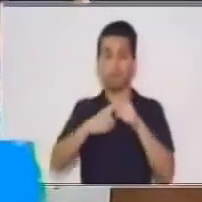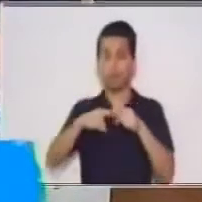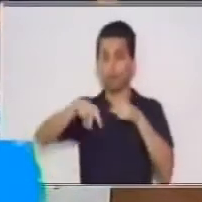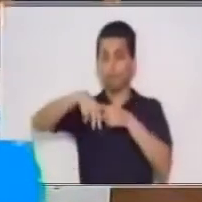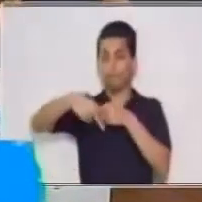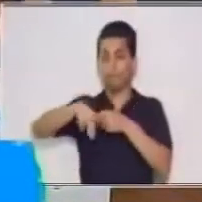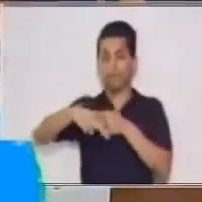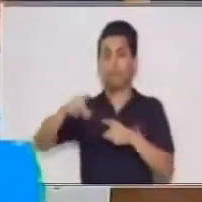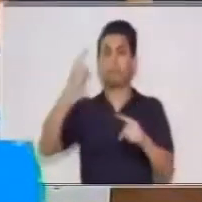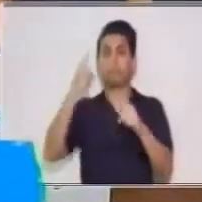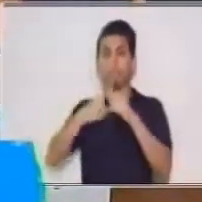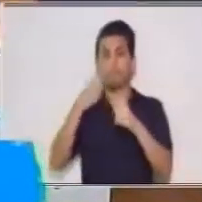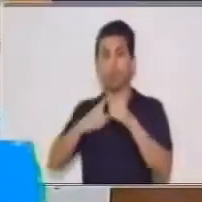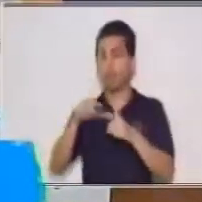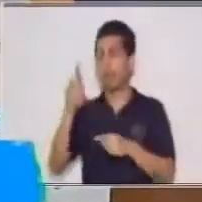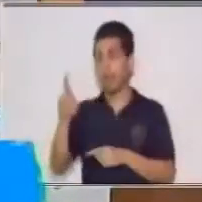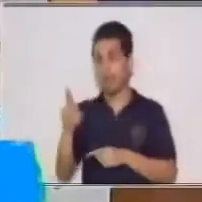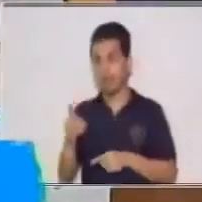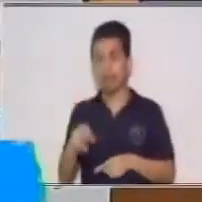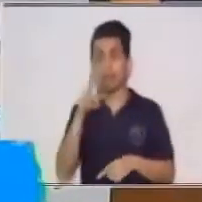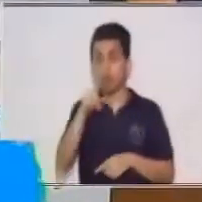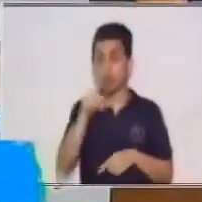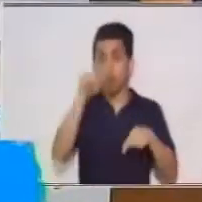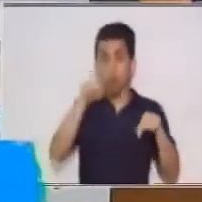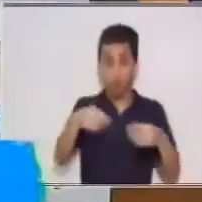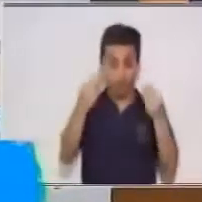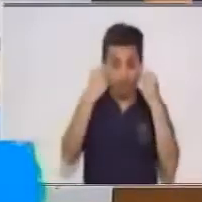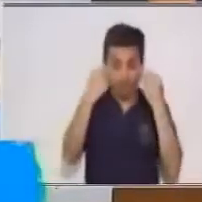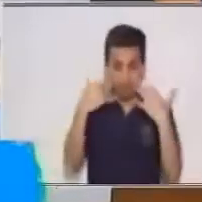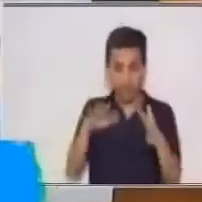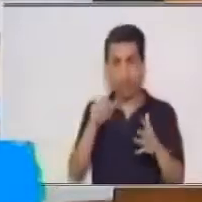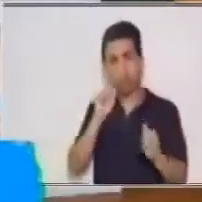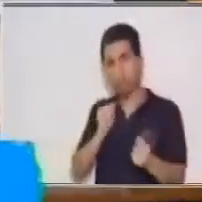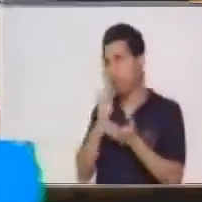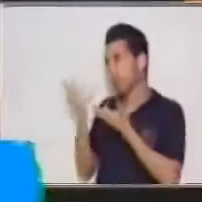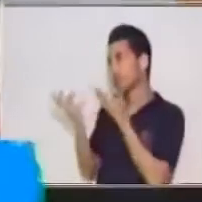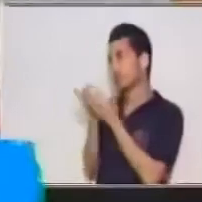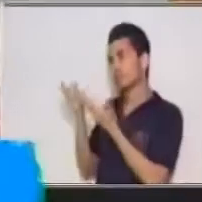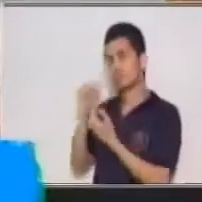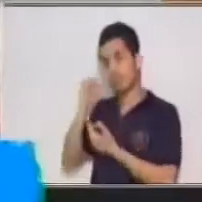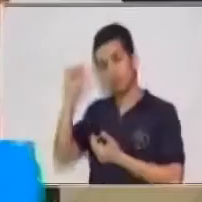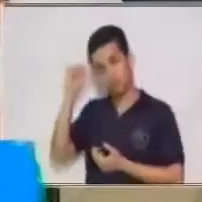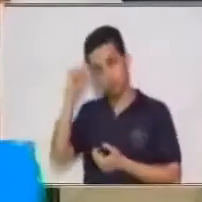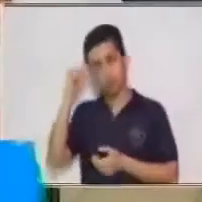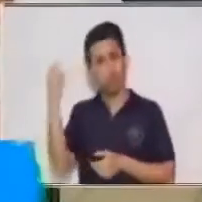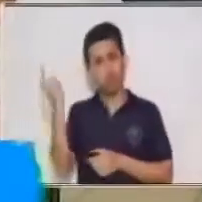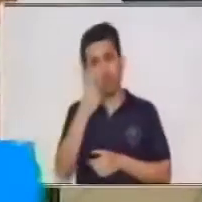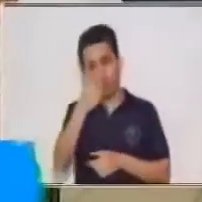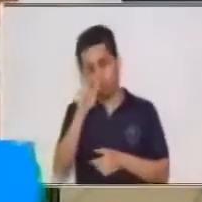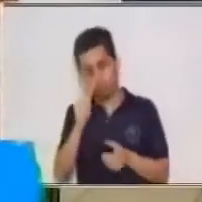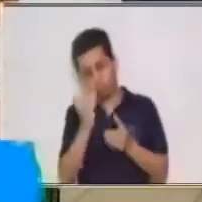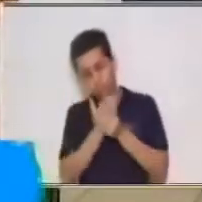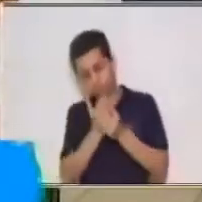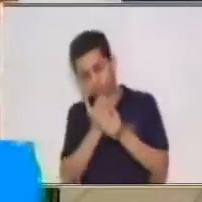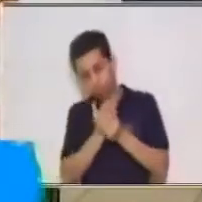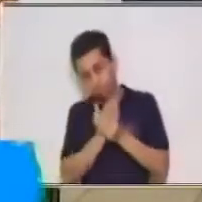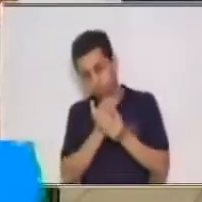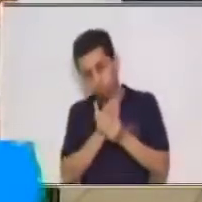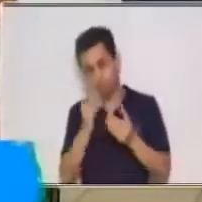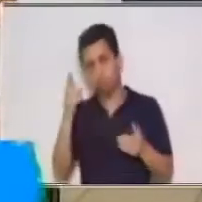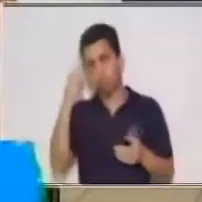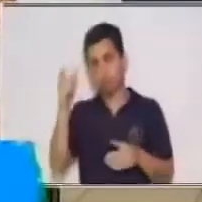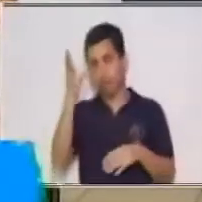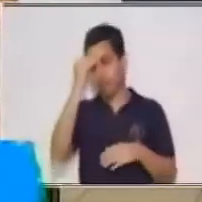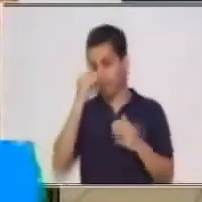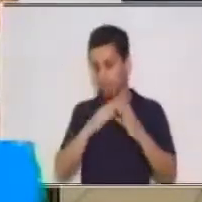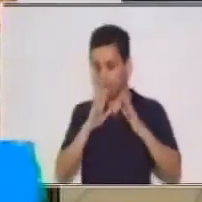adulto. Recuérdate también que todo esto debes guardarlo en tu portafolio Aprendo en Casa. Te recuerdo, debes lavarte